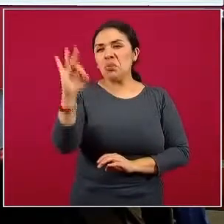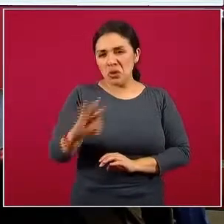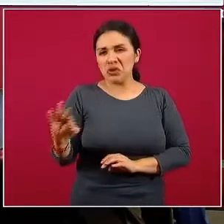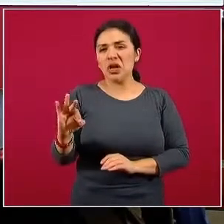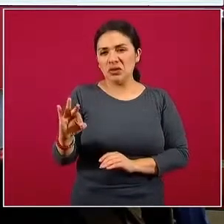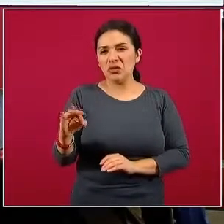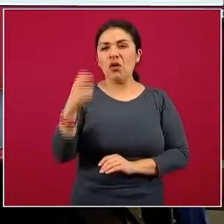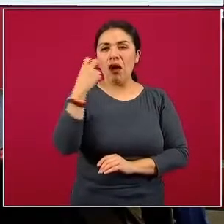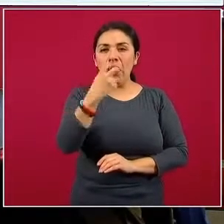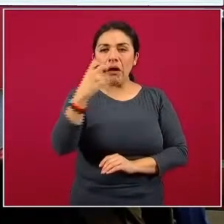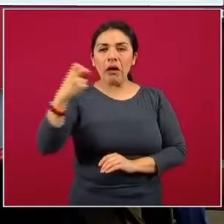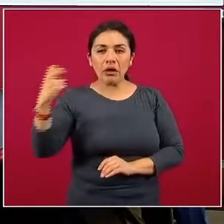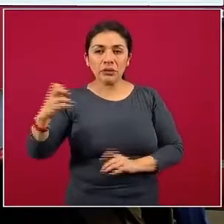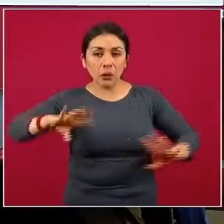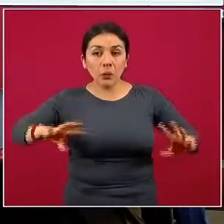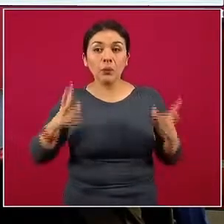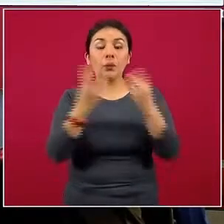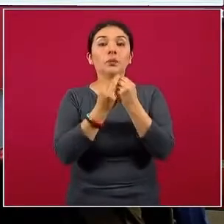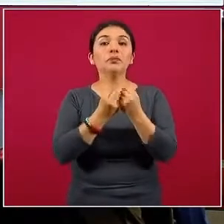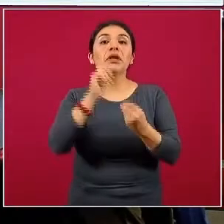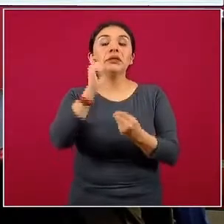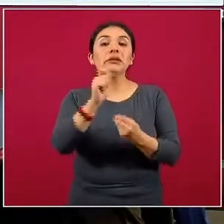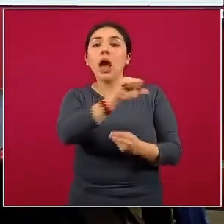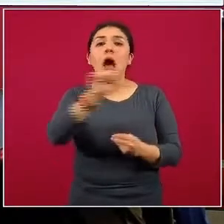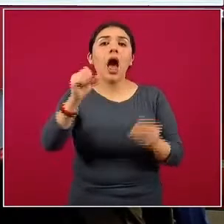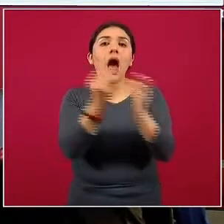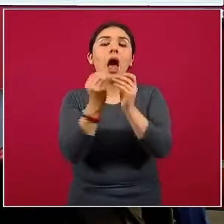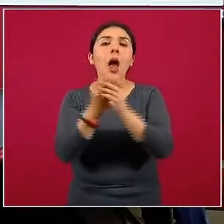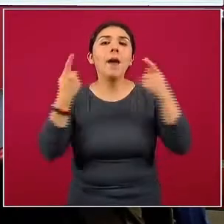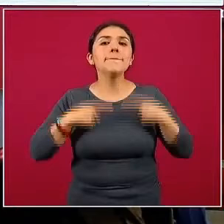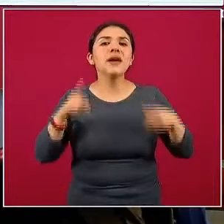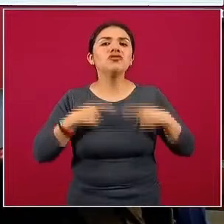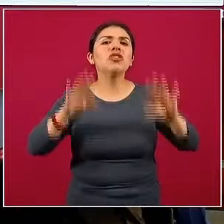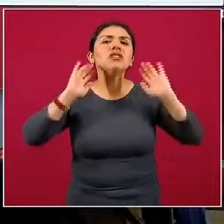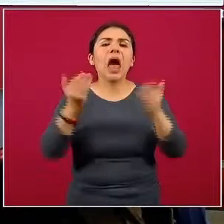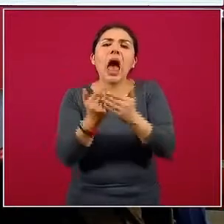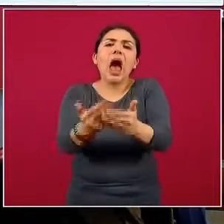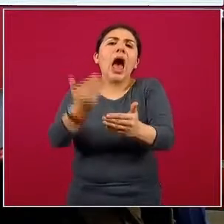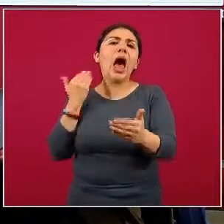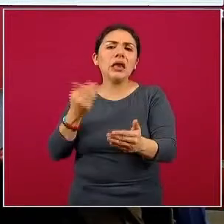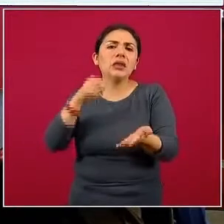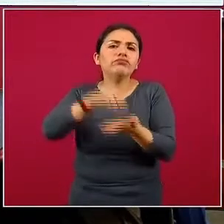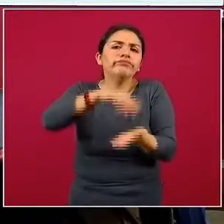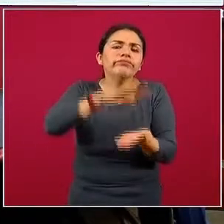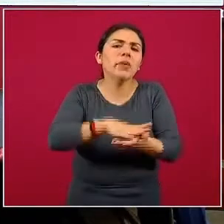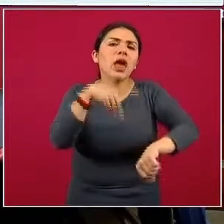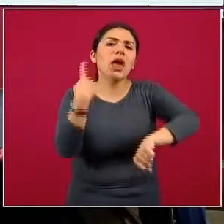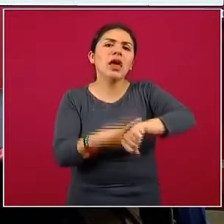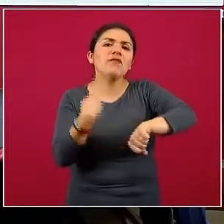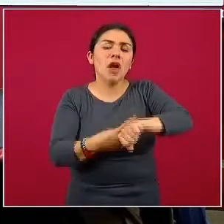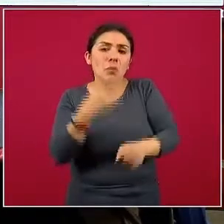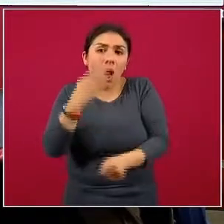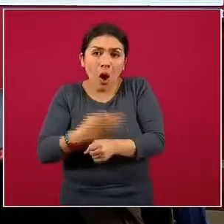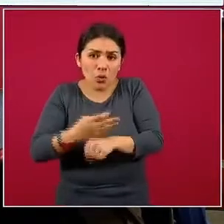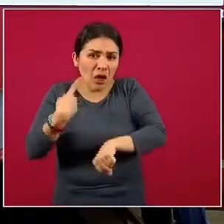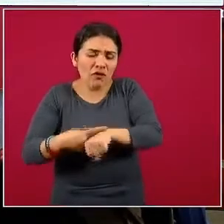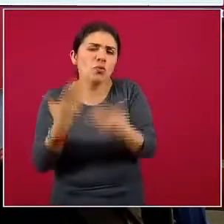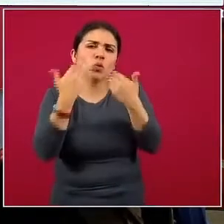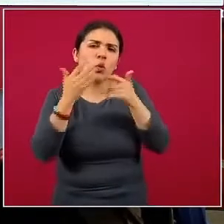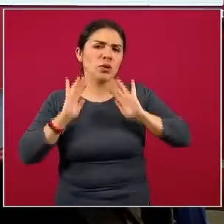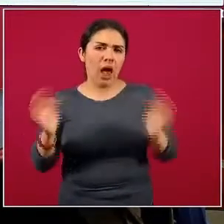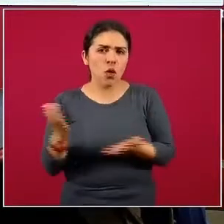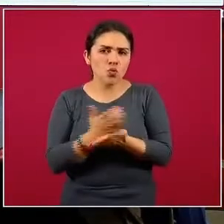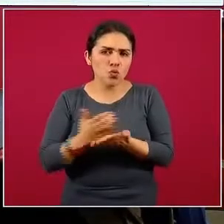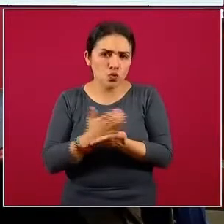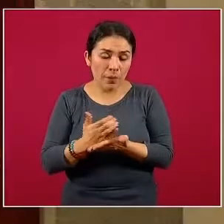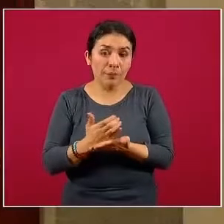2% de toda esta cantidad son personas que ya están en un histórico desde que inició la pandemia en febrero, e inclusive para el